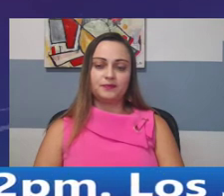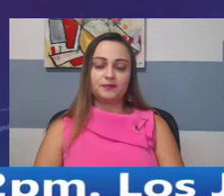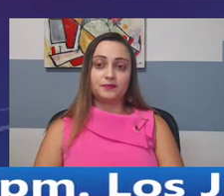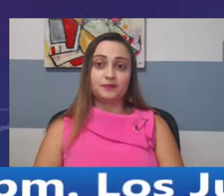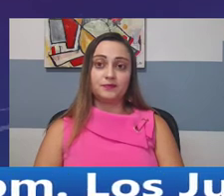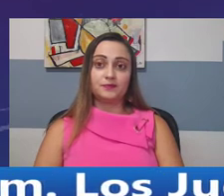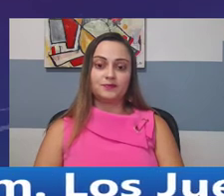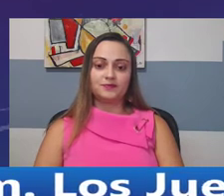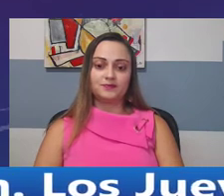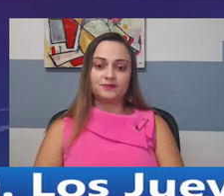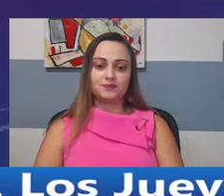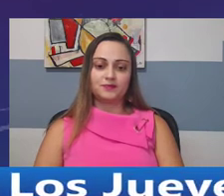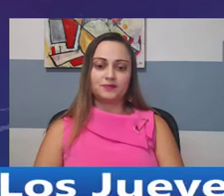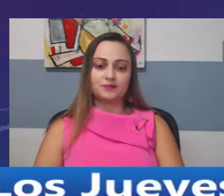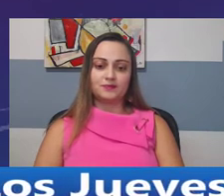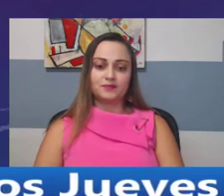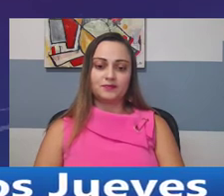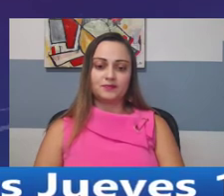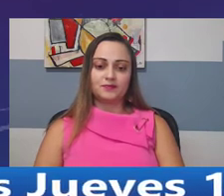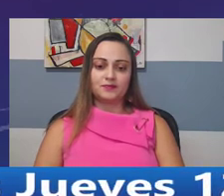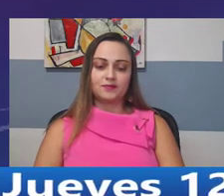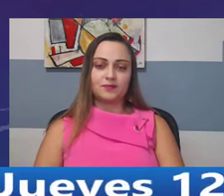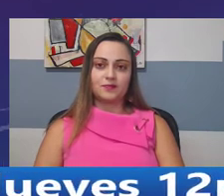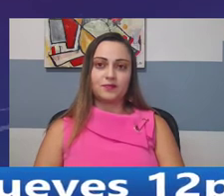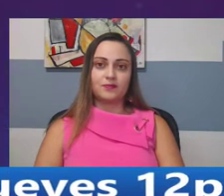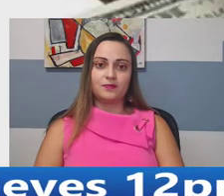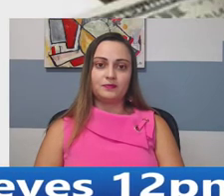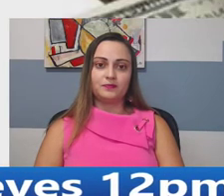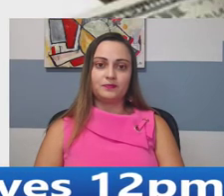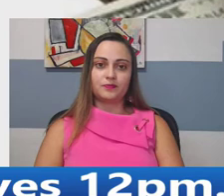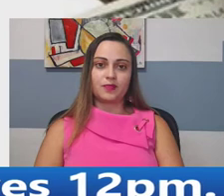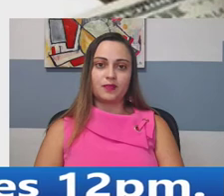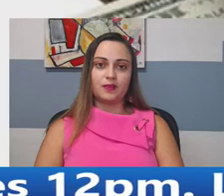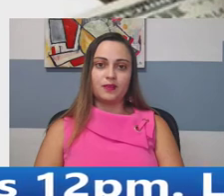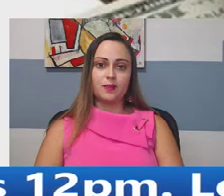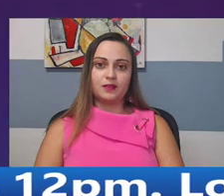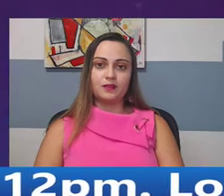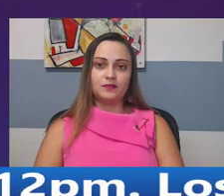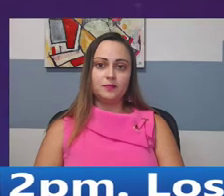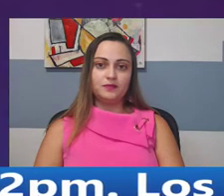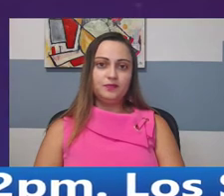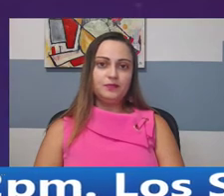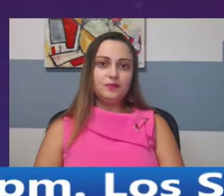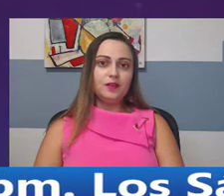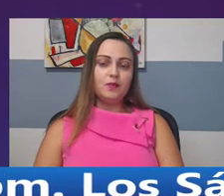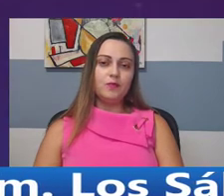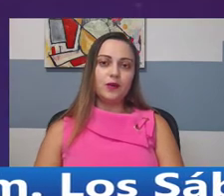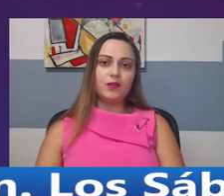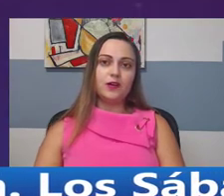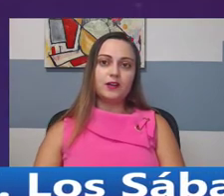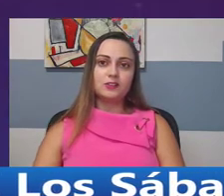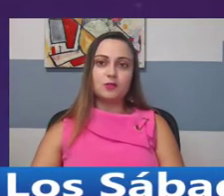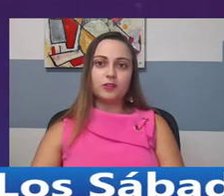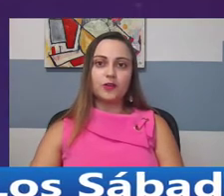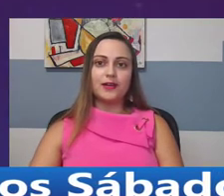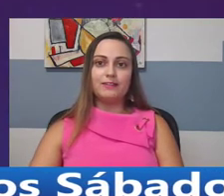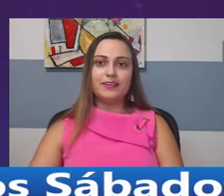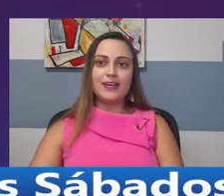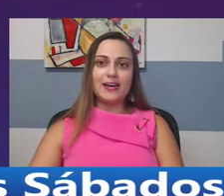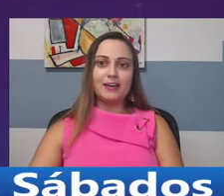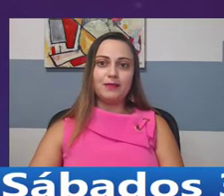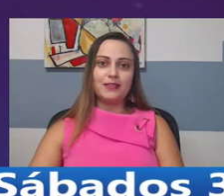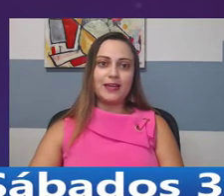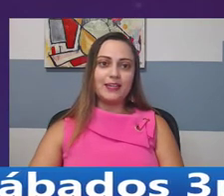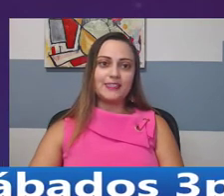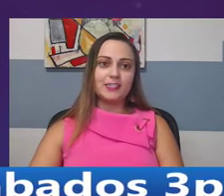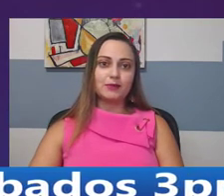Andrea, algunas de las desventajas de ser real estate agente. Bueno, Juan Carlos, como todo